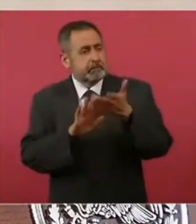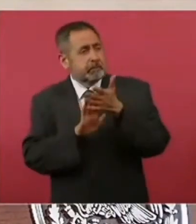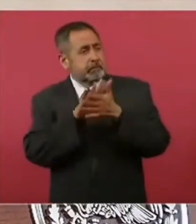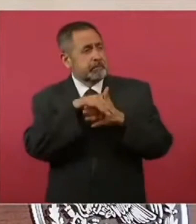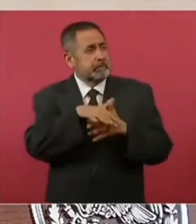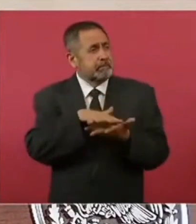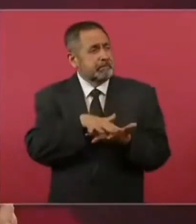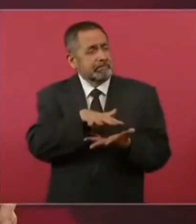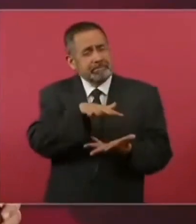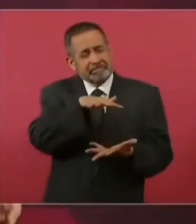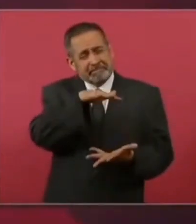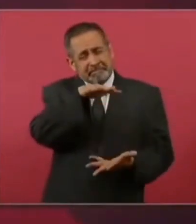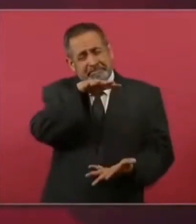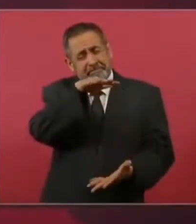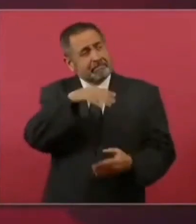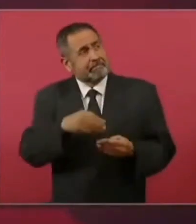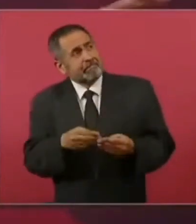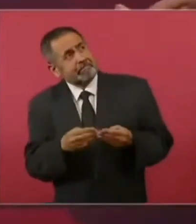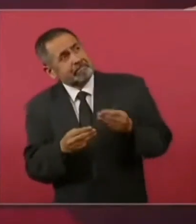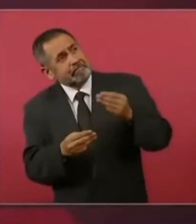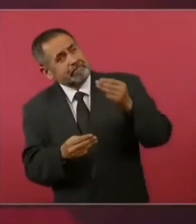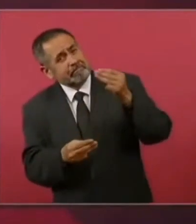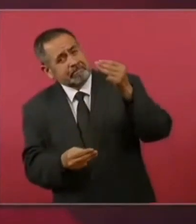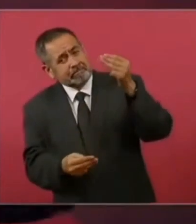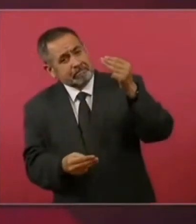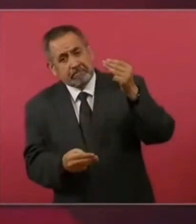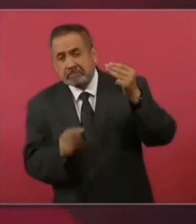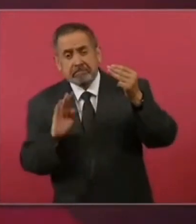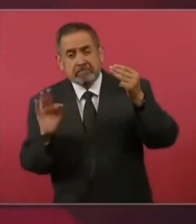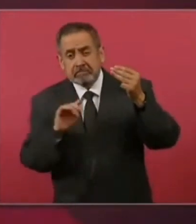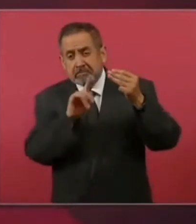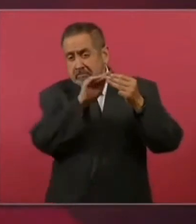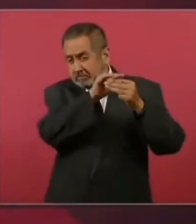elevadísima, iba a inundar tres pueblos.